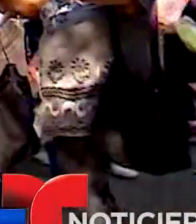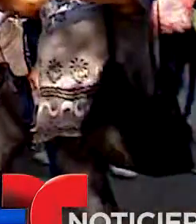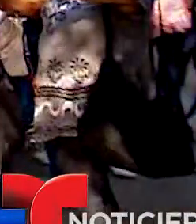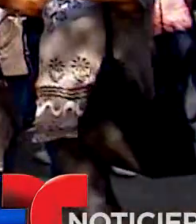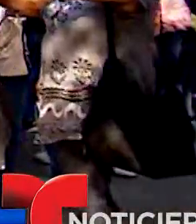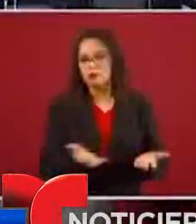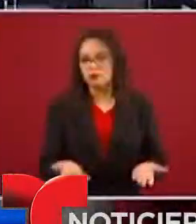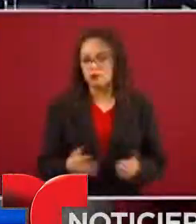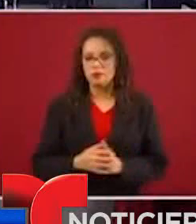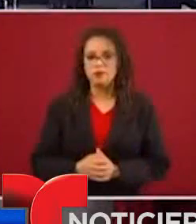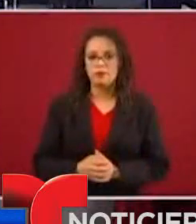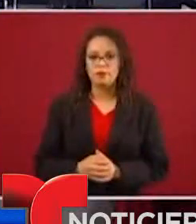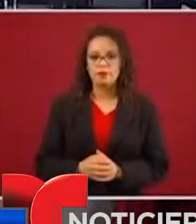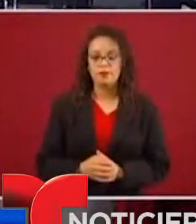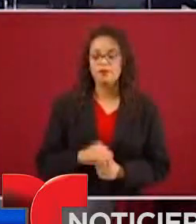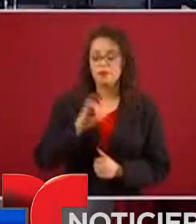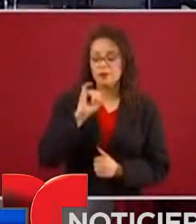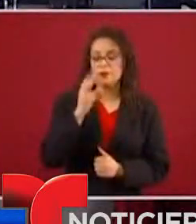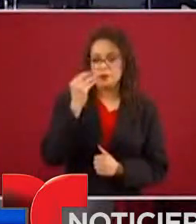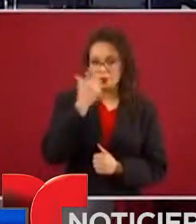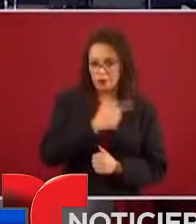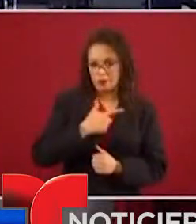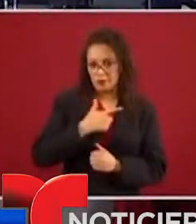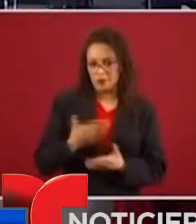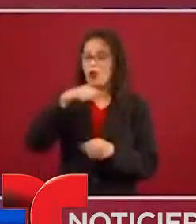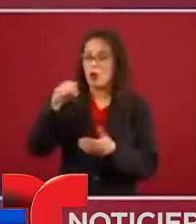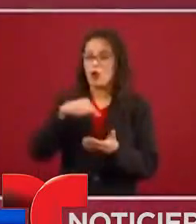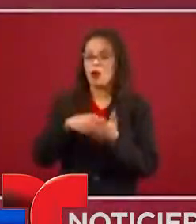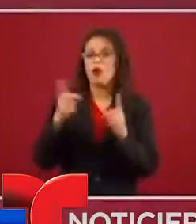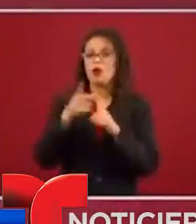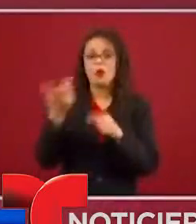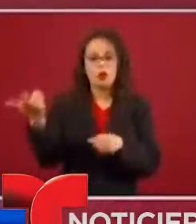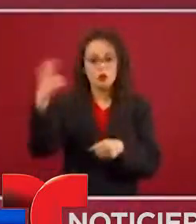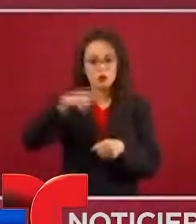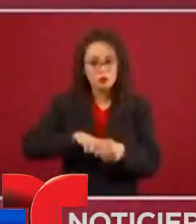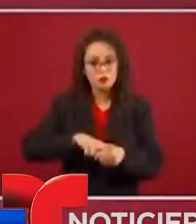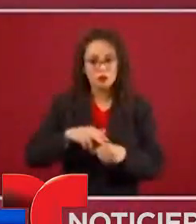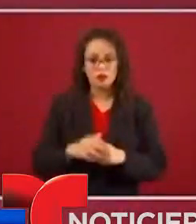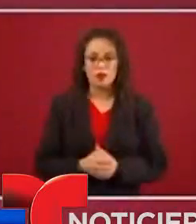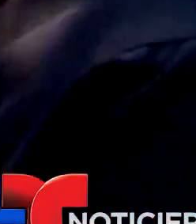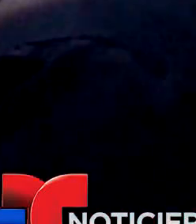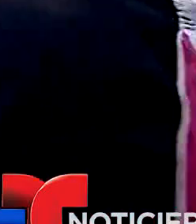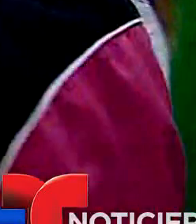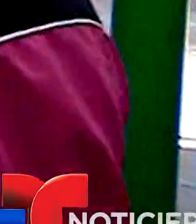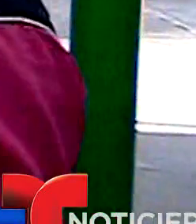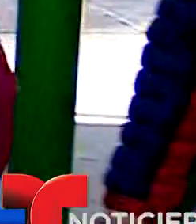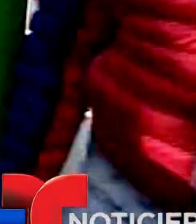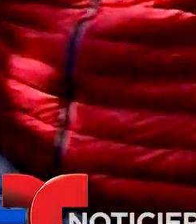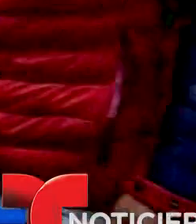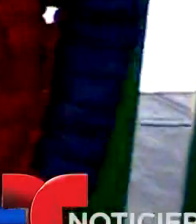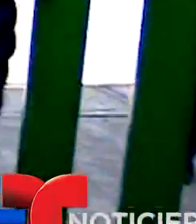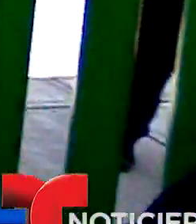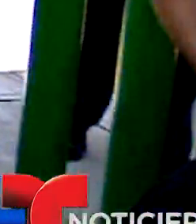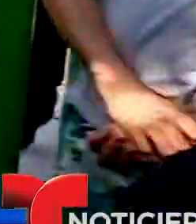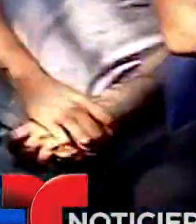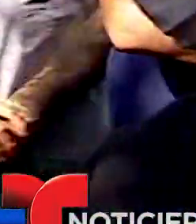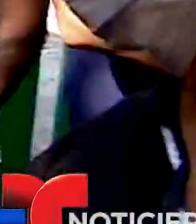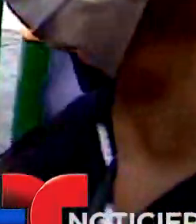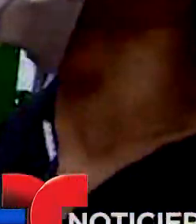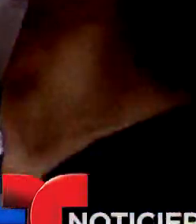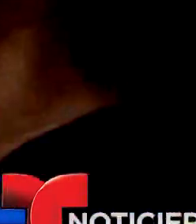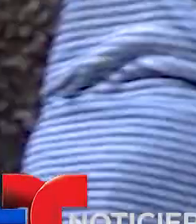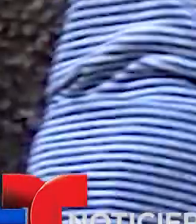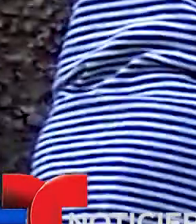COVID-19. De los brotes. El director del Instituto Mexicano del Seguro Social aseguró que el brote no se originó al interior de